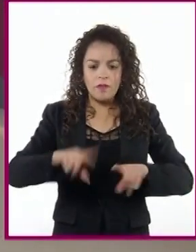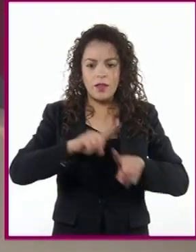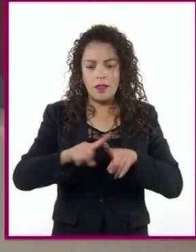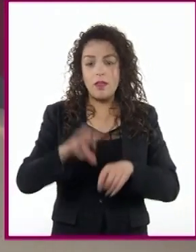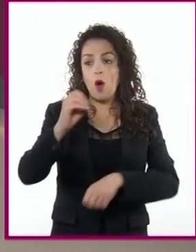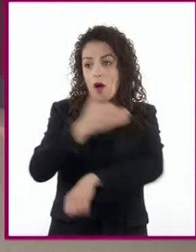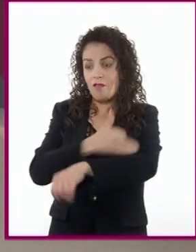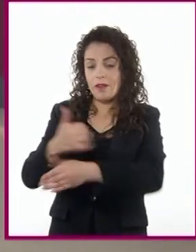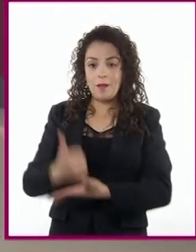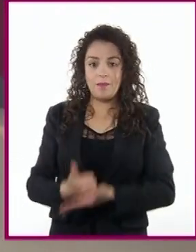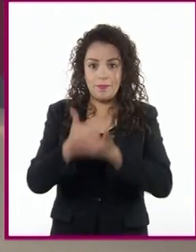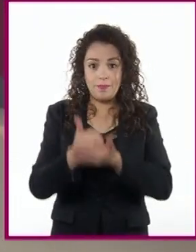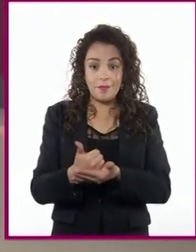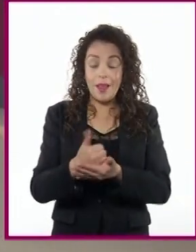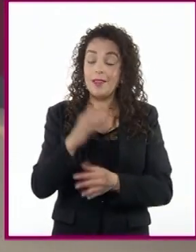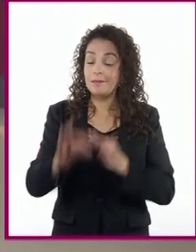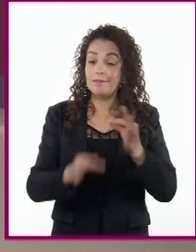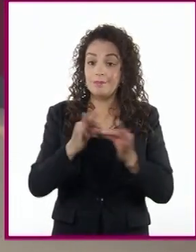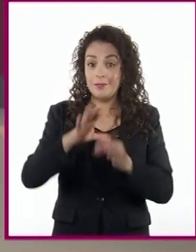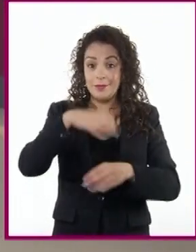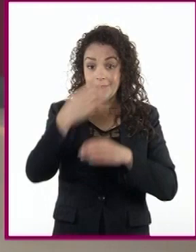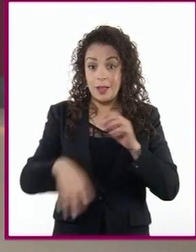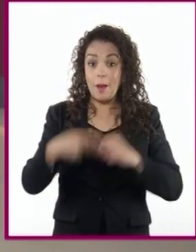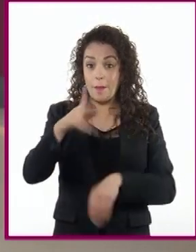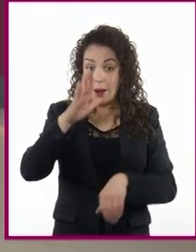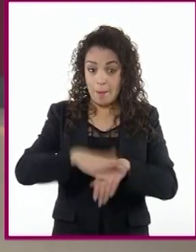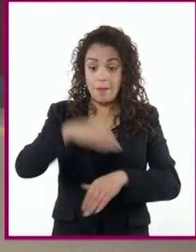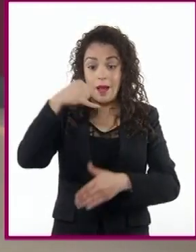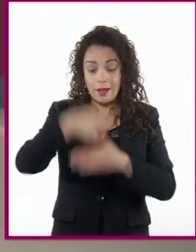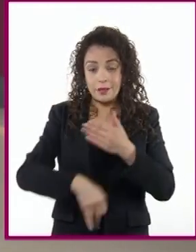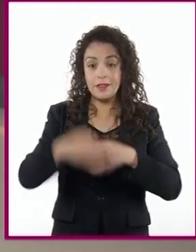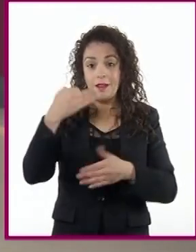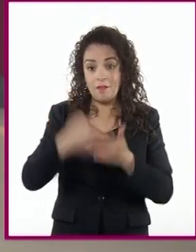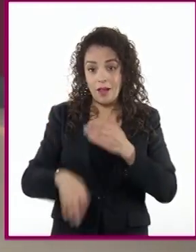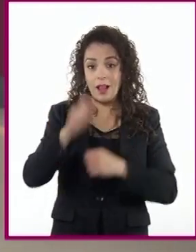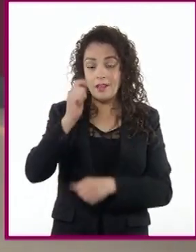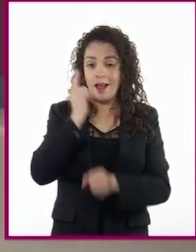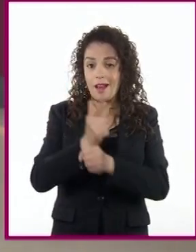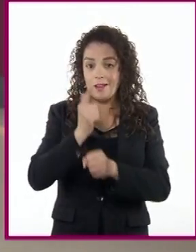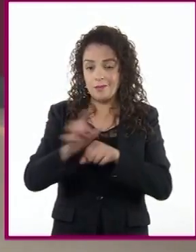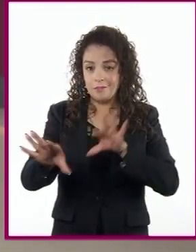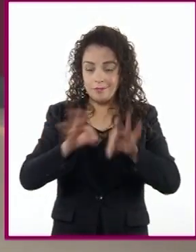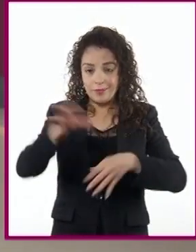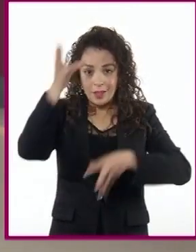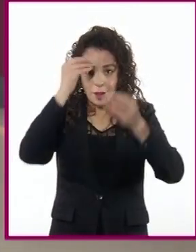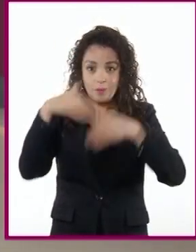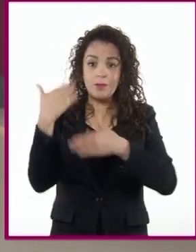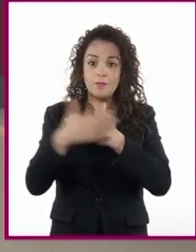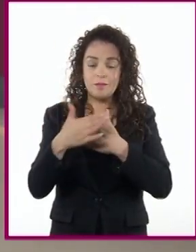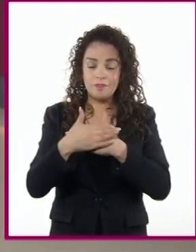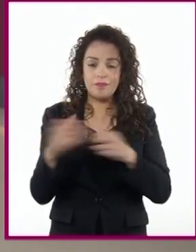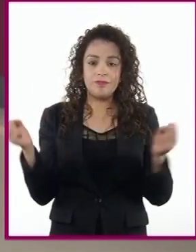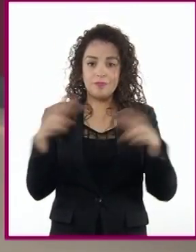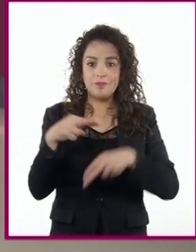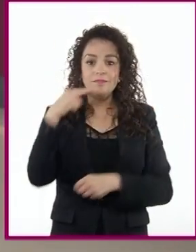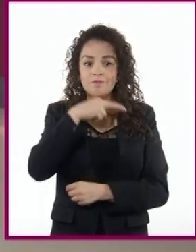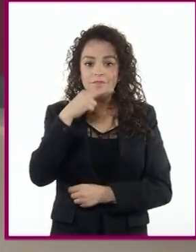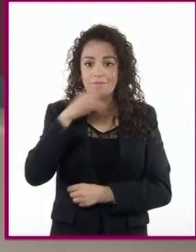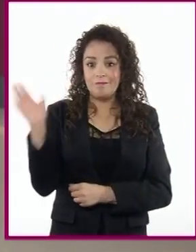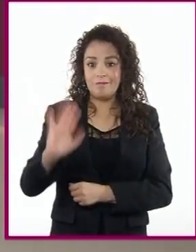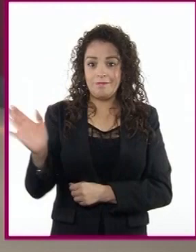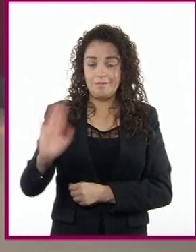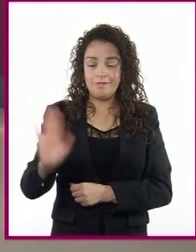¡Listo! ¡Terminamos! Pero aún nos queda mucho por explorar y descubrir, así que nos vemos pronto aquí en Aprende en Casa. ¡Hasta la próxima!